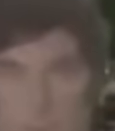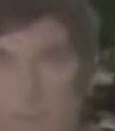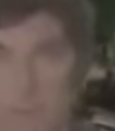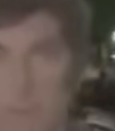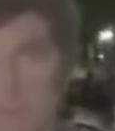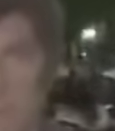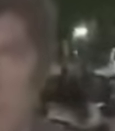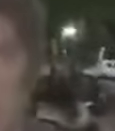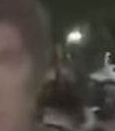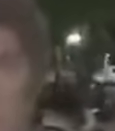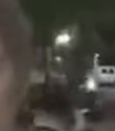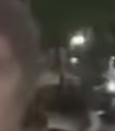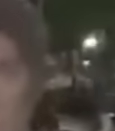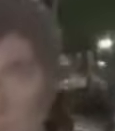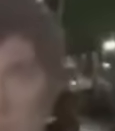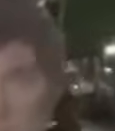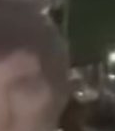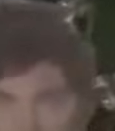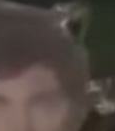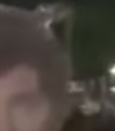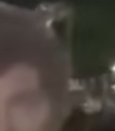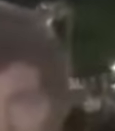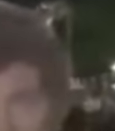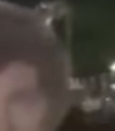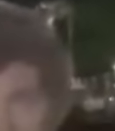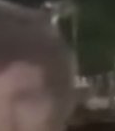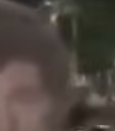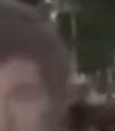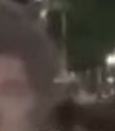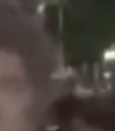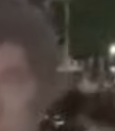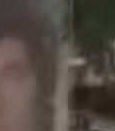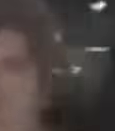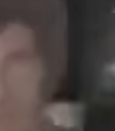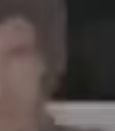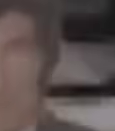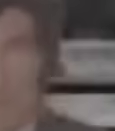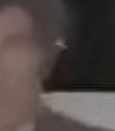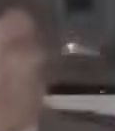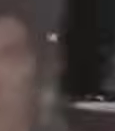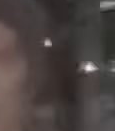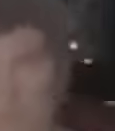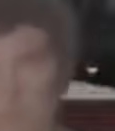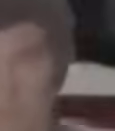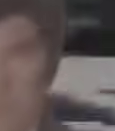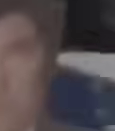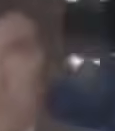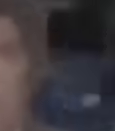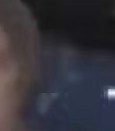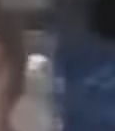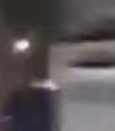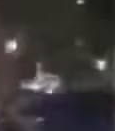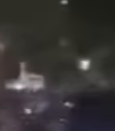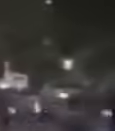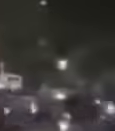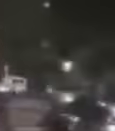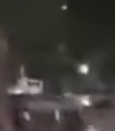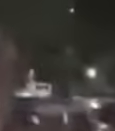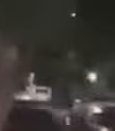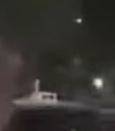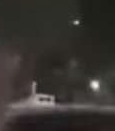Milei representa al sector desencantado, pero tiene, o sea, al menos lo que se vio en esta primera vuelta... Pero no